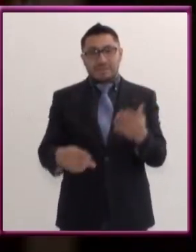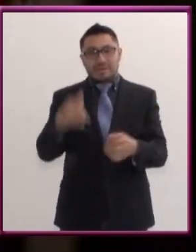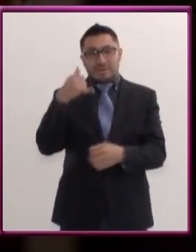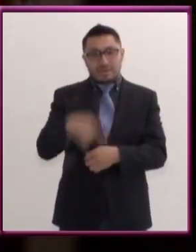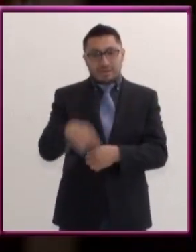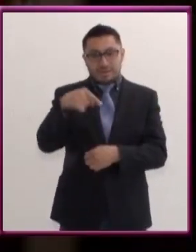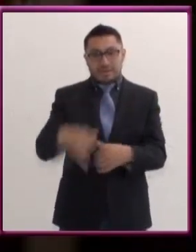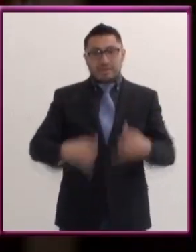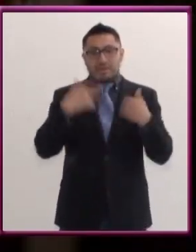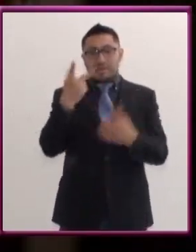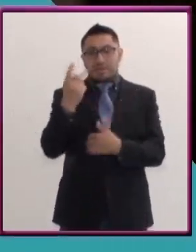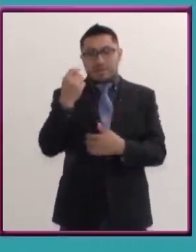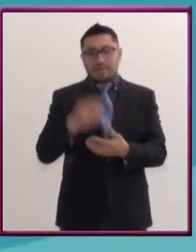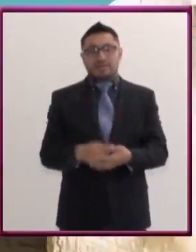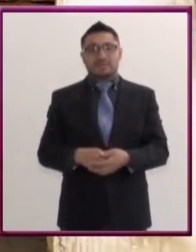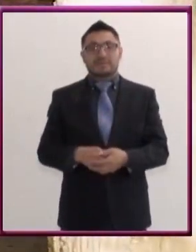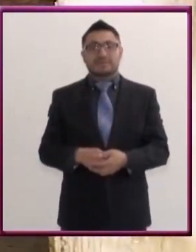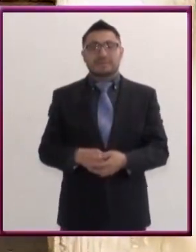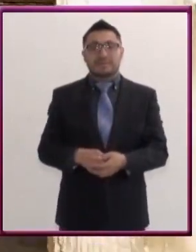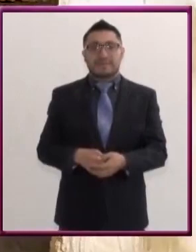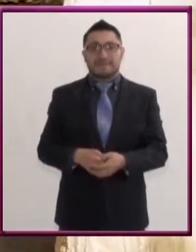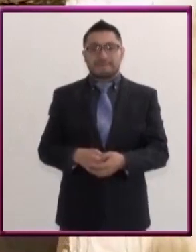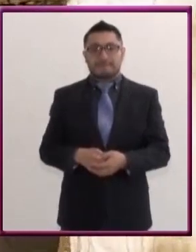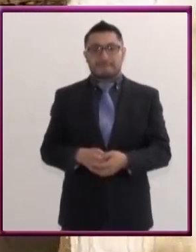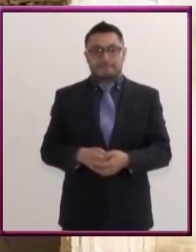programa en esto que es Jóvenes en TV.